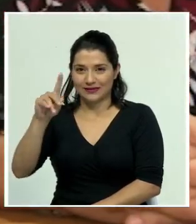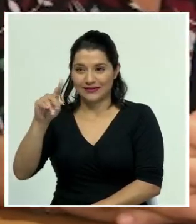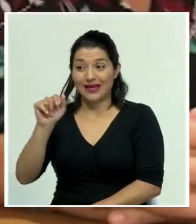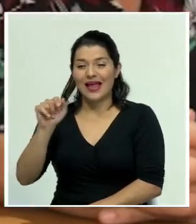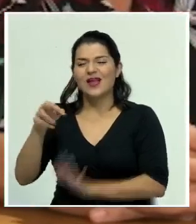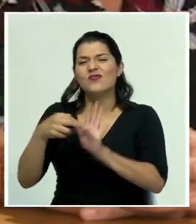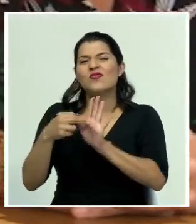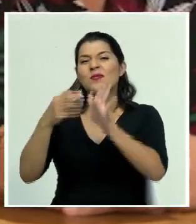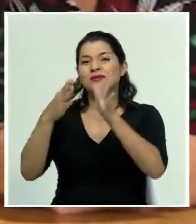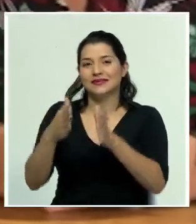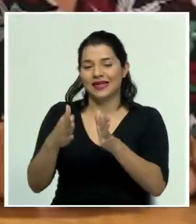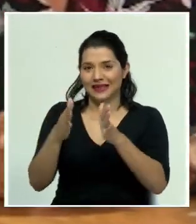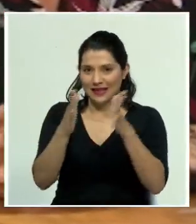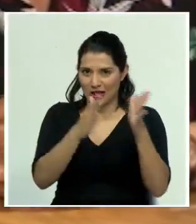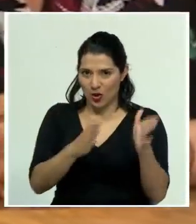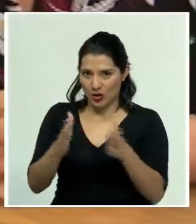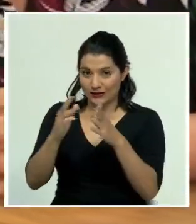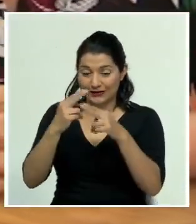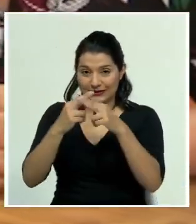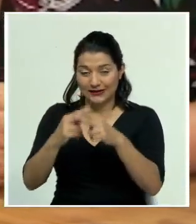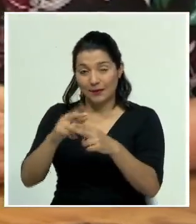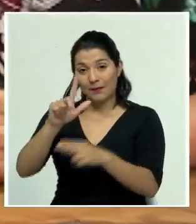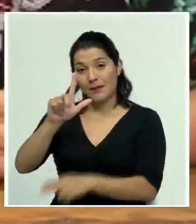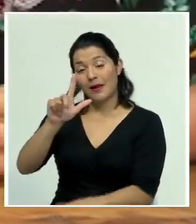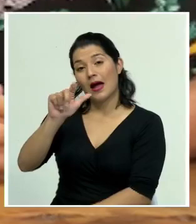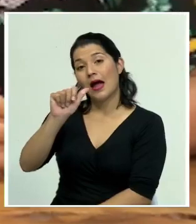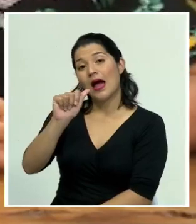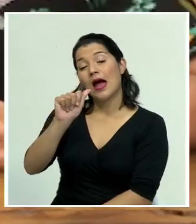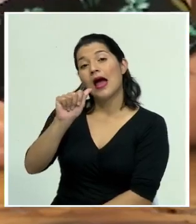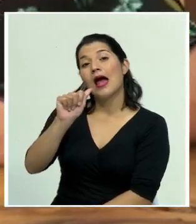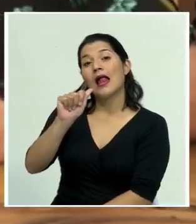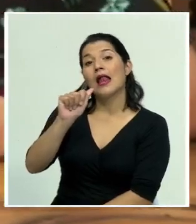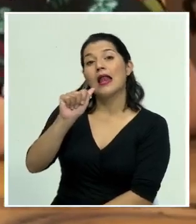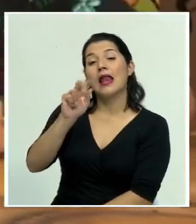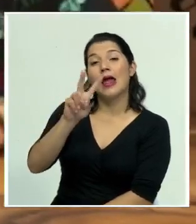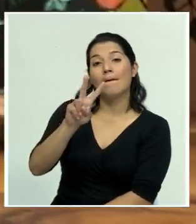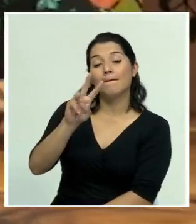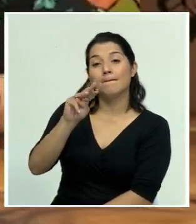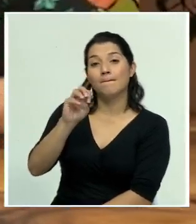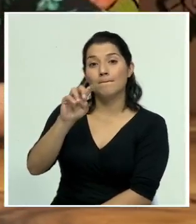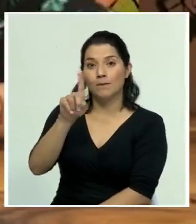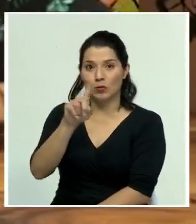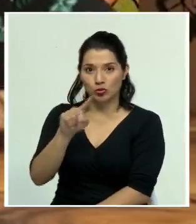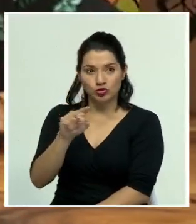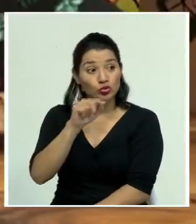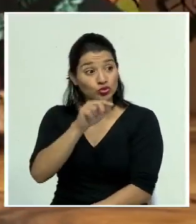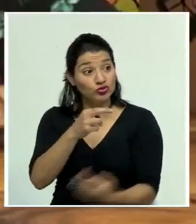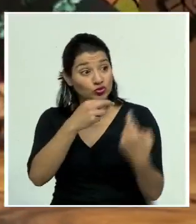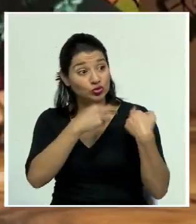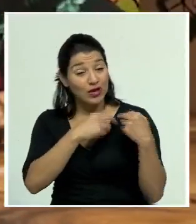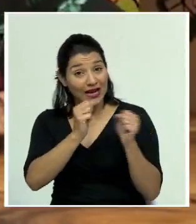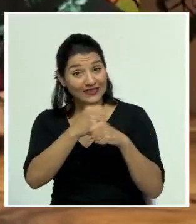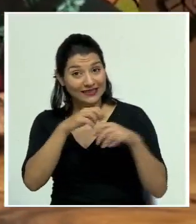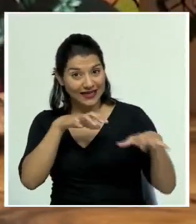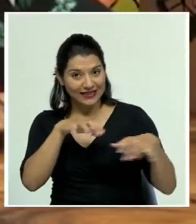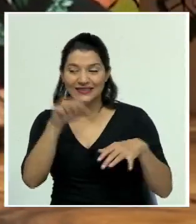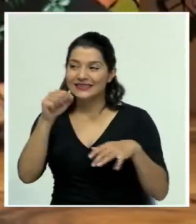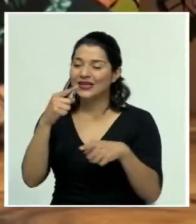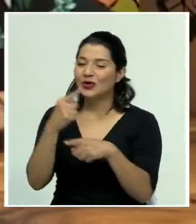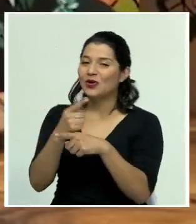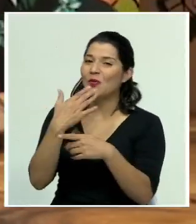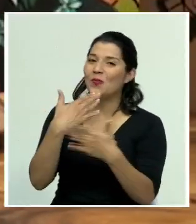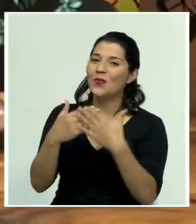organización que se llama LATMUS y que está organizando el encuentro. Exactamente, bueno, buenas tardes a todos, muchas